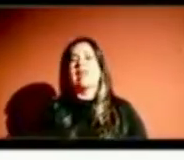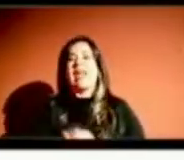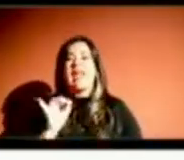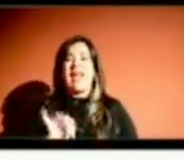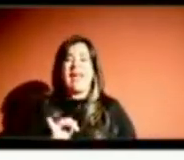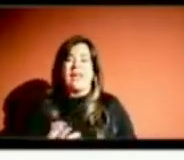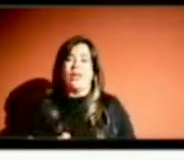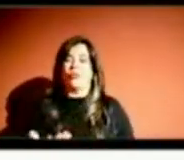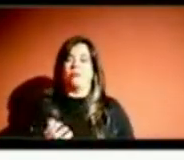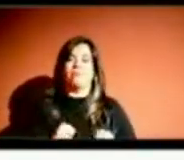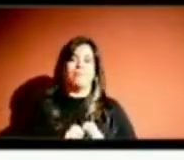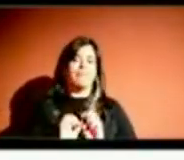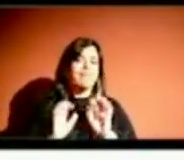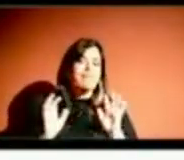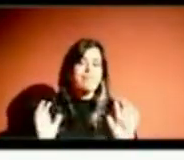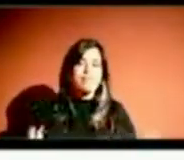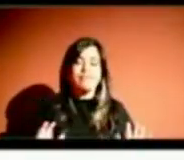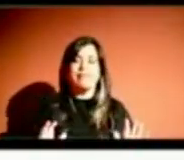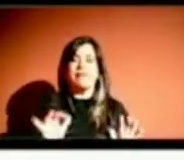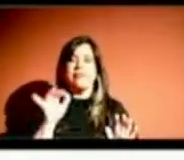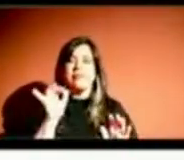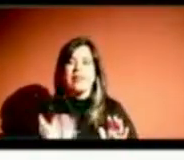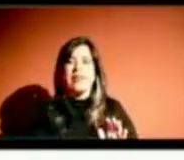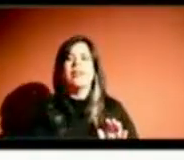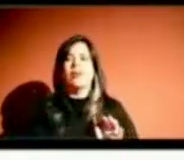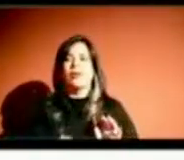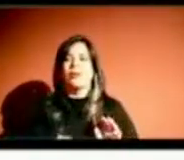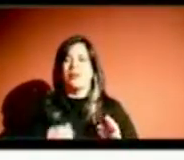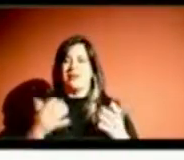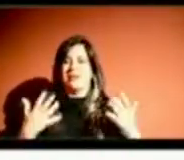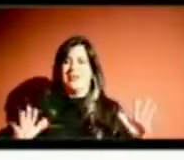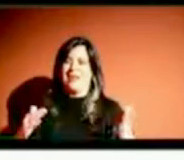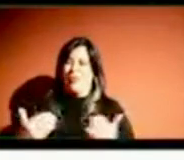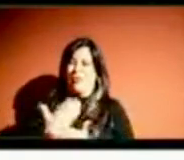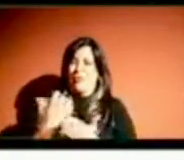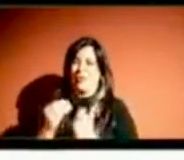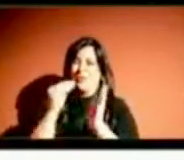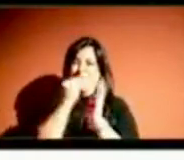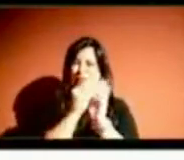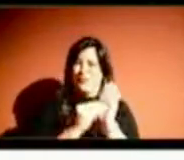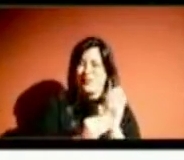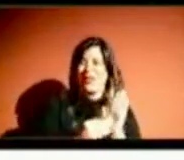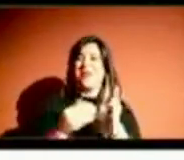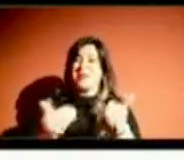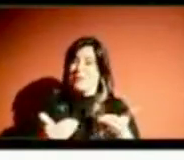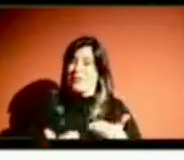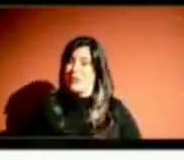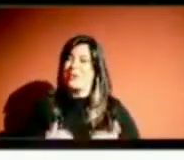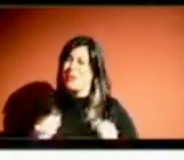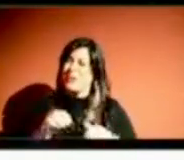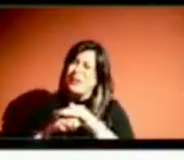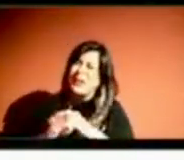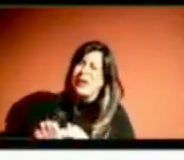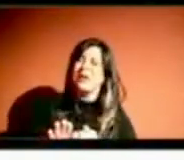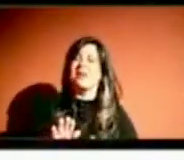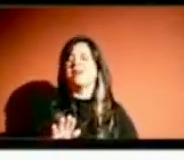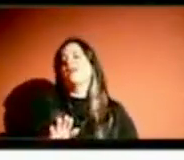es básicamente algo de lo que tenemos aquí de la actualización, pero los invitamos a que acceda a